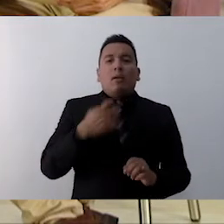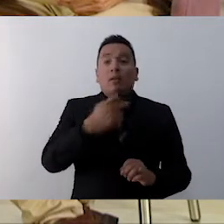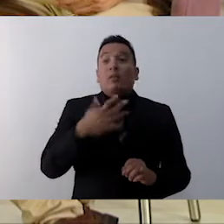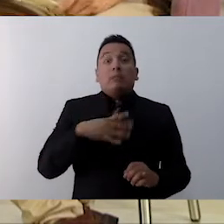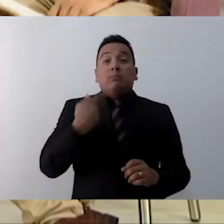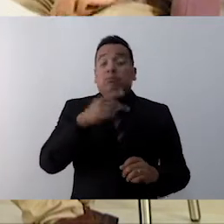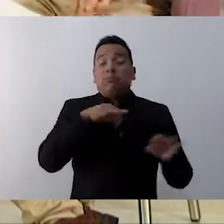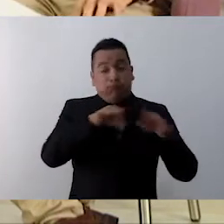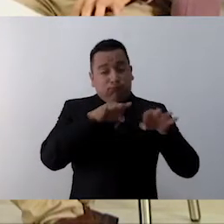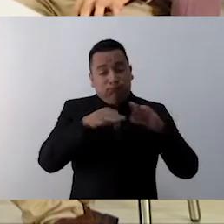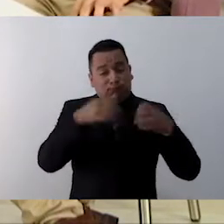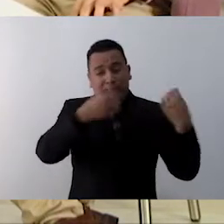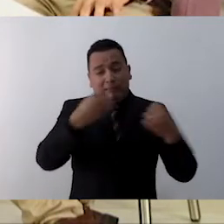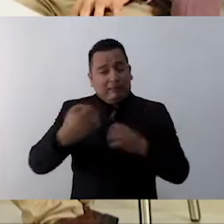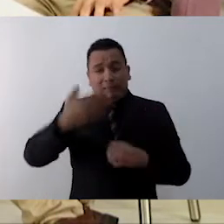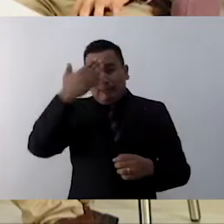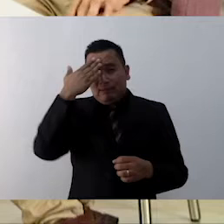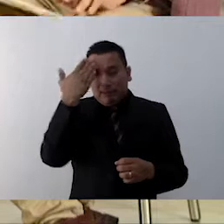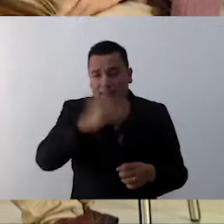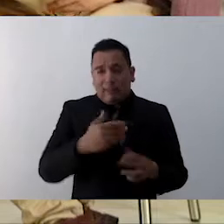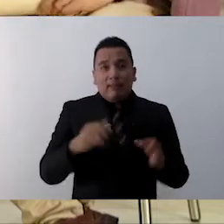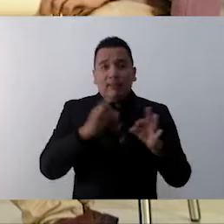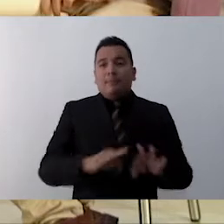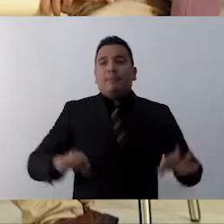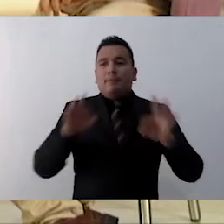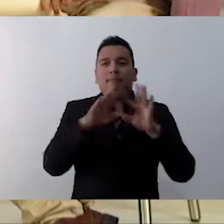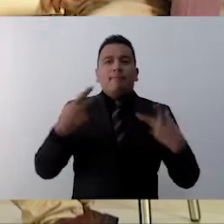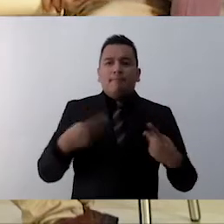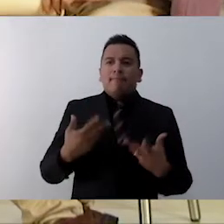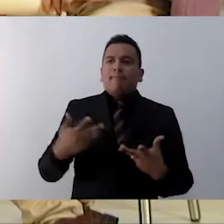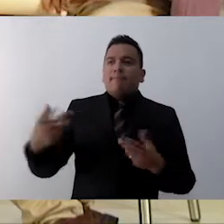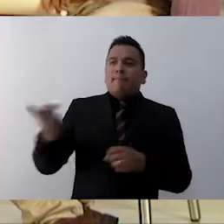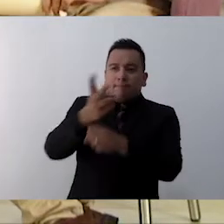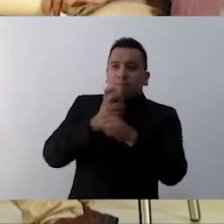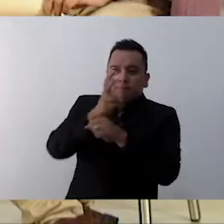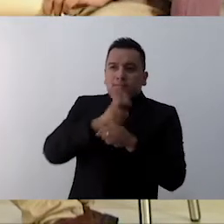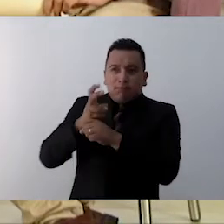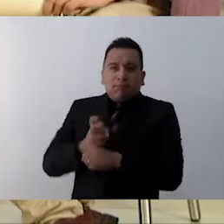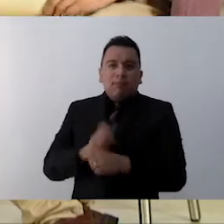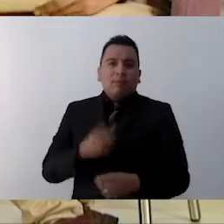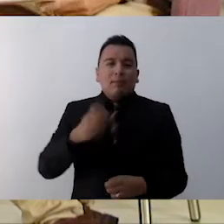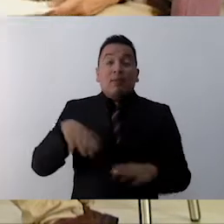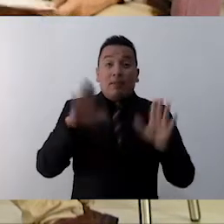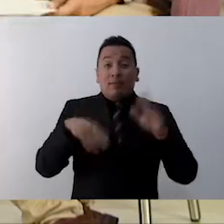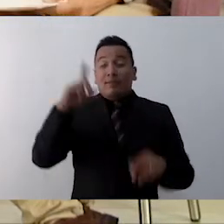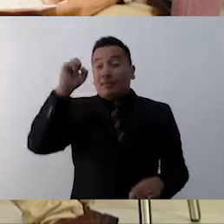tienen, creo, bastante bien consolidado esa dimensión de la participación ciudadana que tiene que ver con